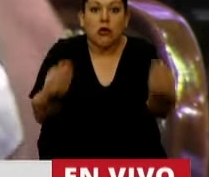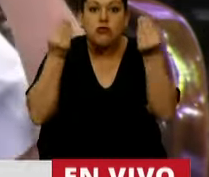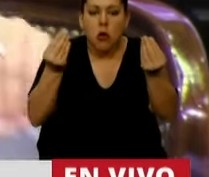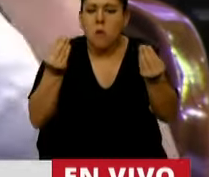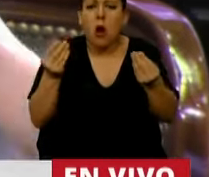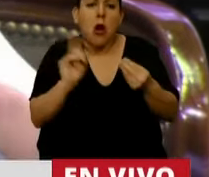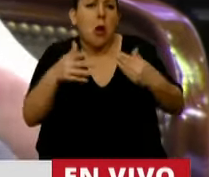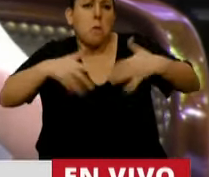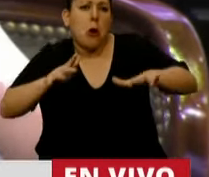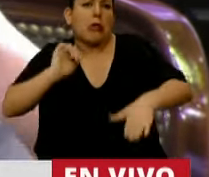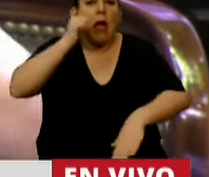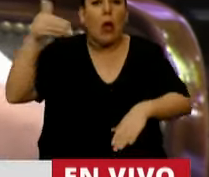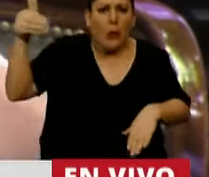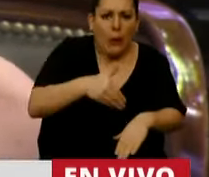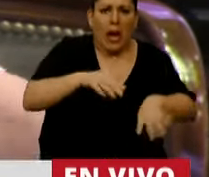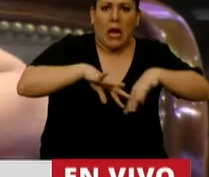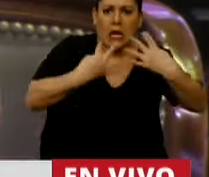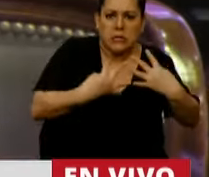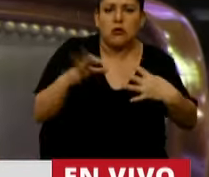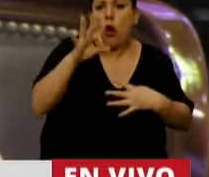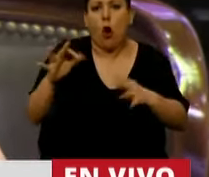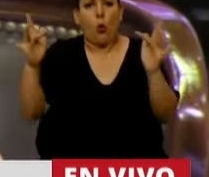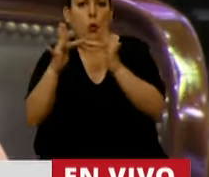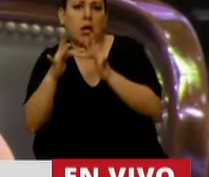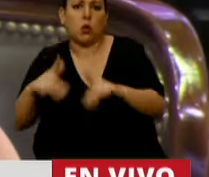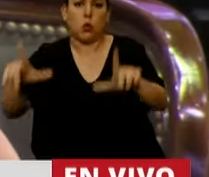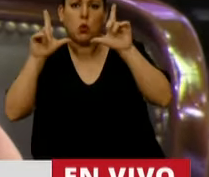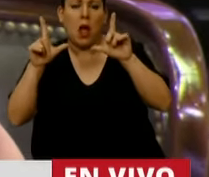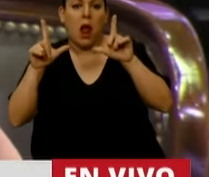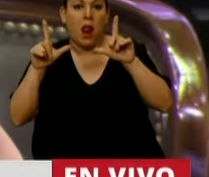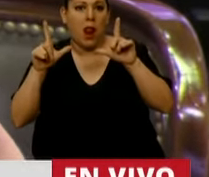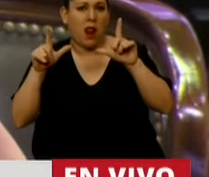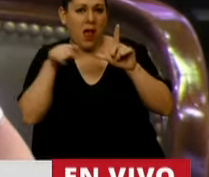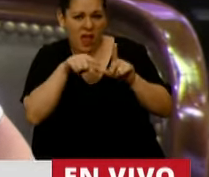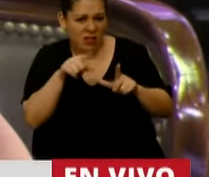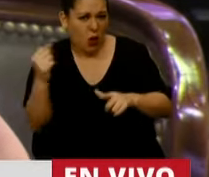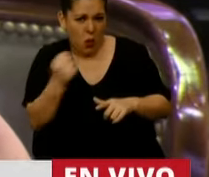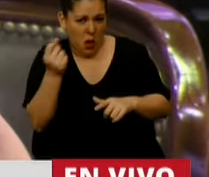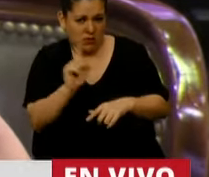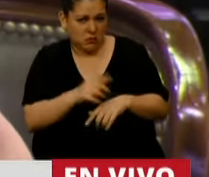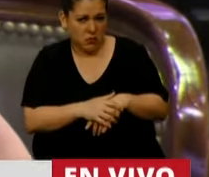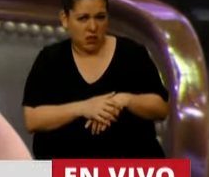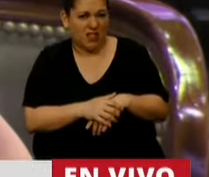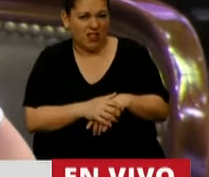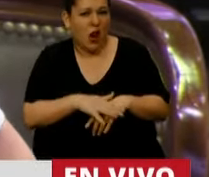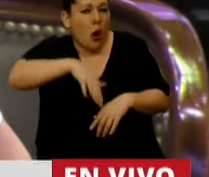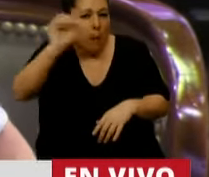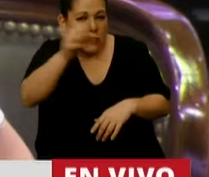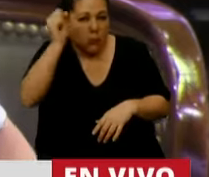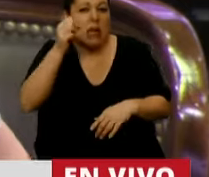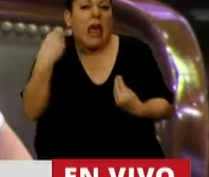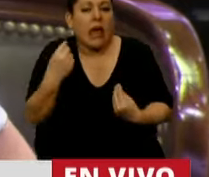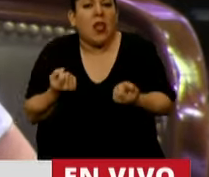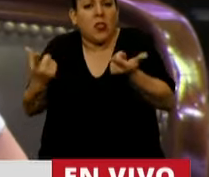que ver con si estamos acá o estamos detrás en la vía digital, sino cómo representamos a la ciudadanía.